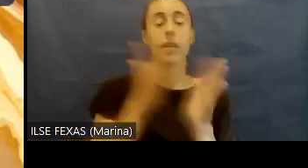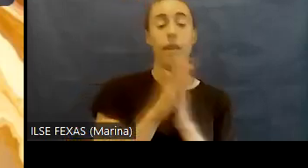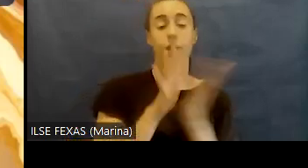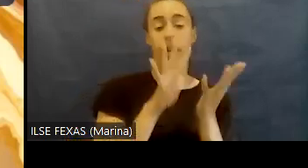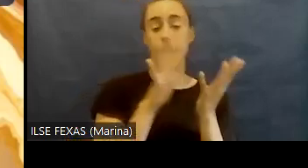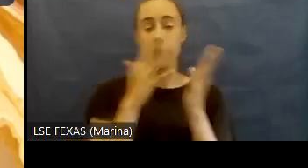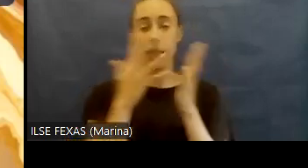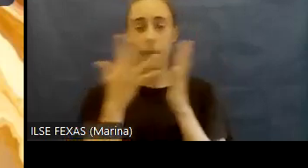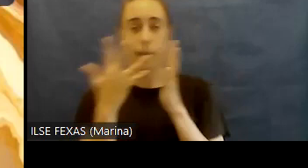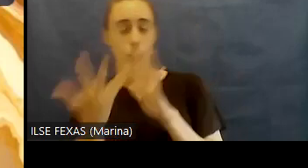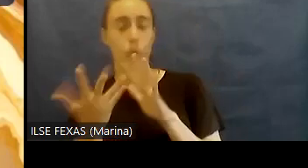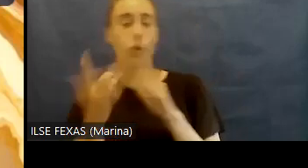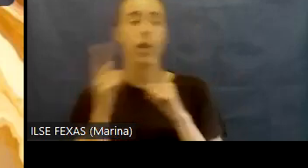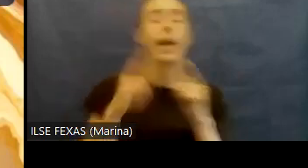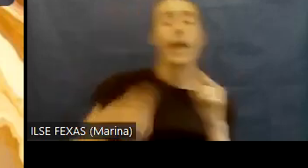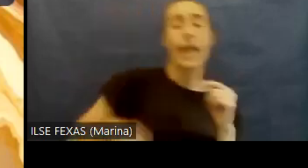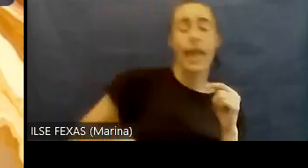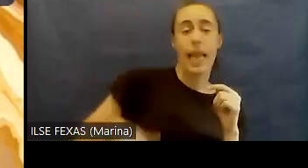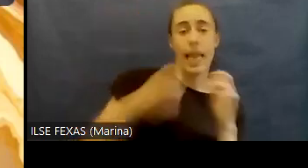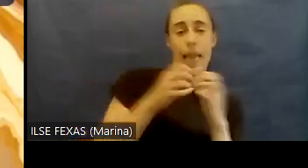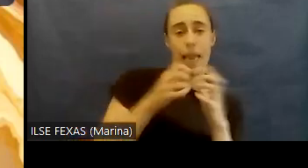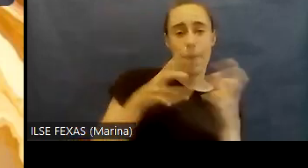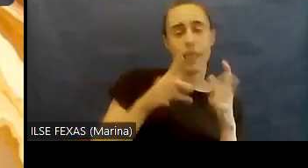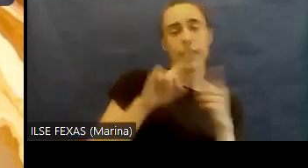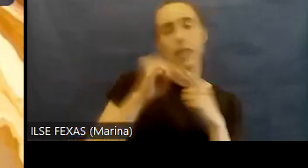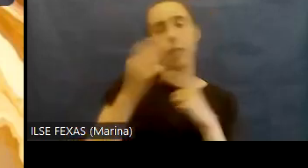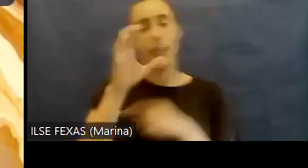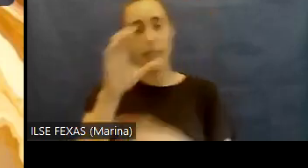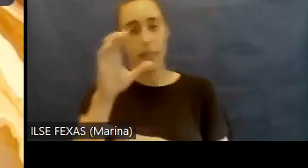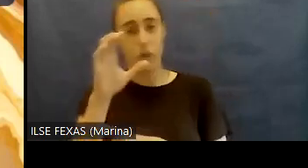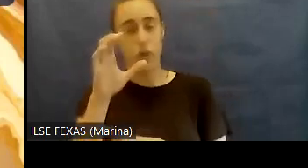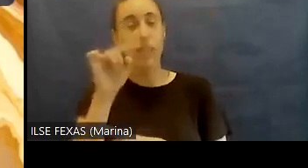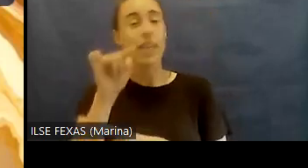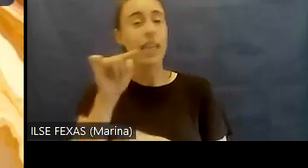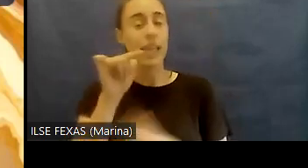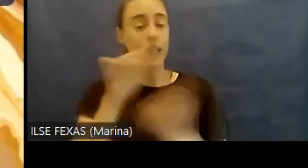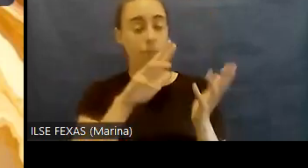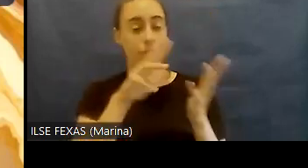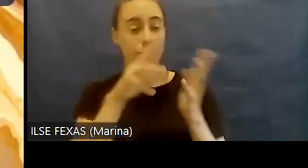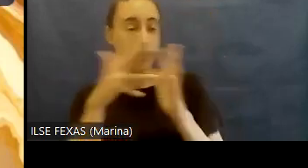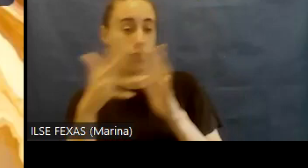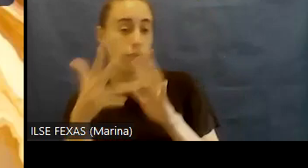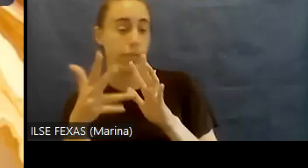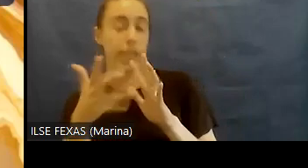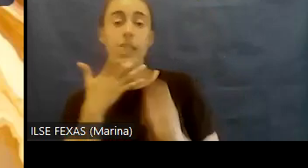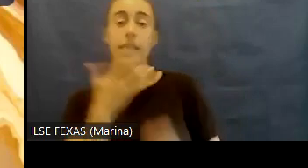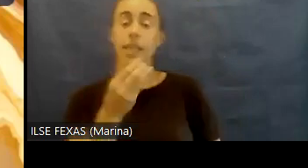la hepatitis y la cirrosis se disminuye cuando utilizamos el gel de aloe vera. Y la razón